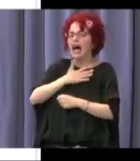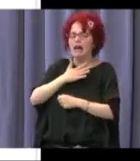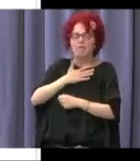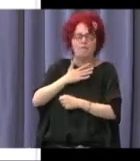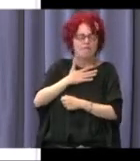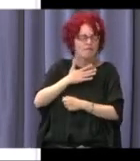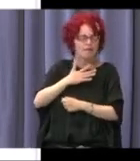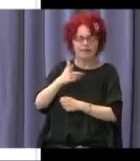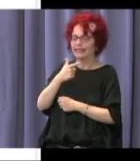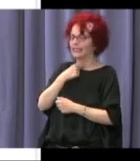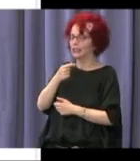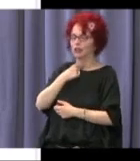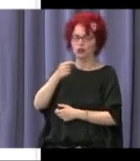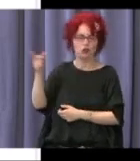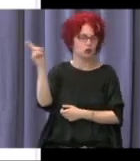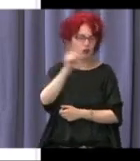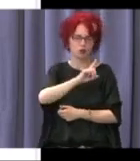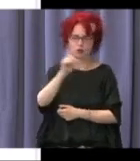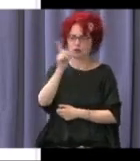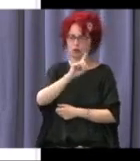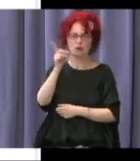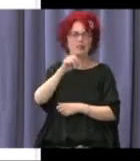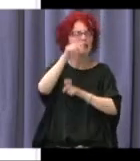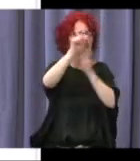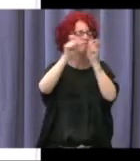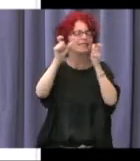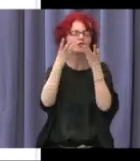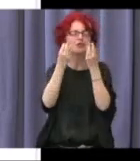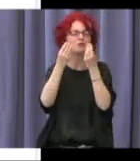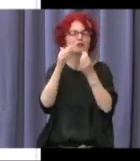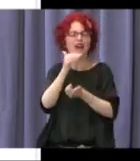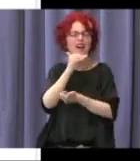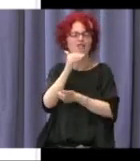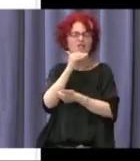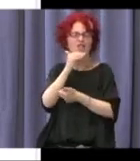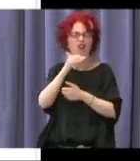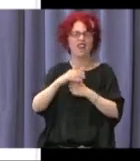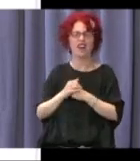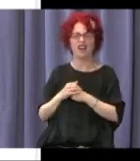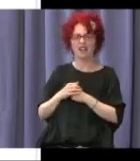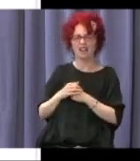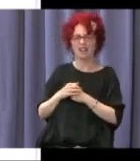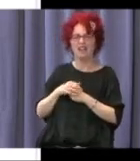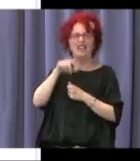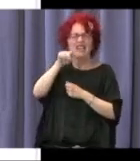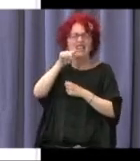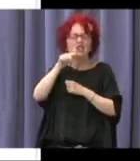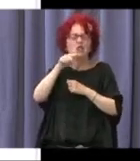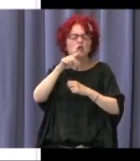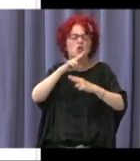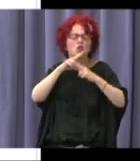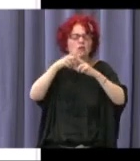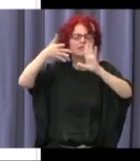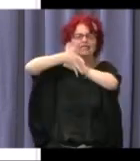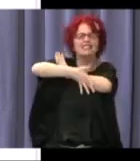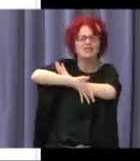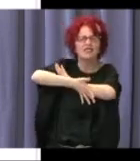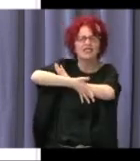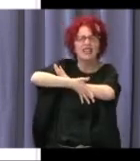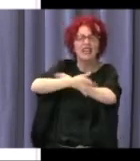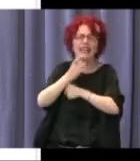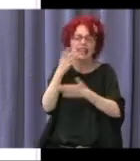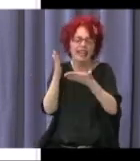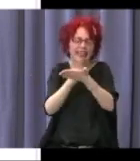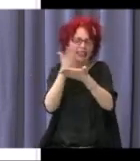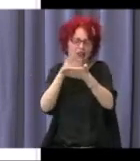diccionario. La gente, ¿no?, se enfada y lo primero que dice es ¿cómo está eso en el diccionario? Vamos a ver, es que el diccionario está